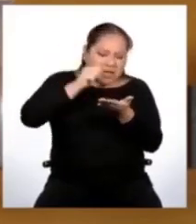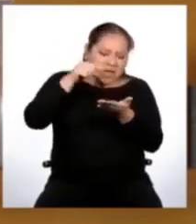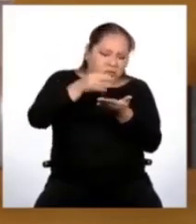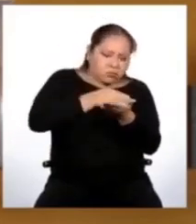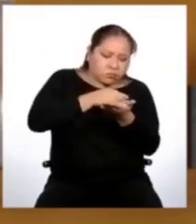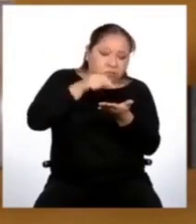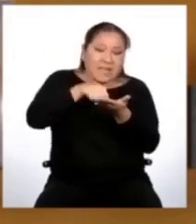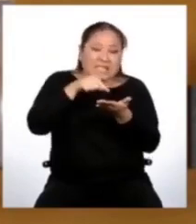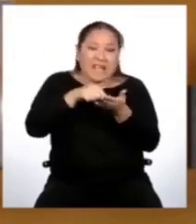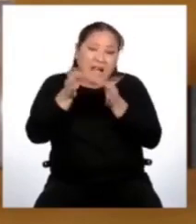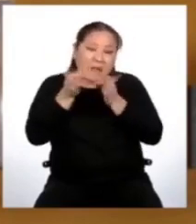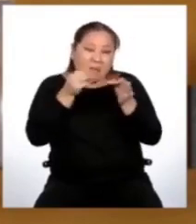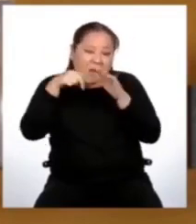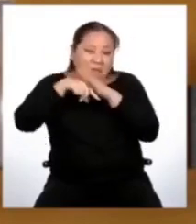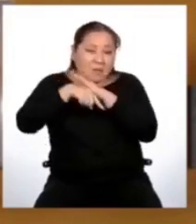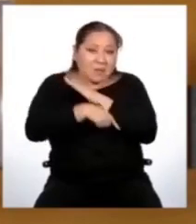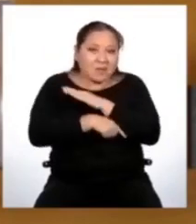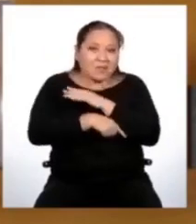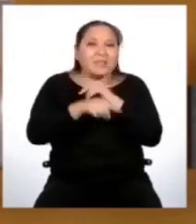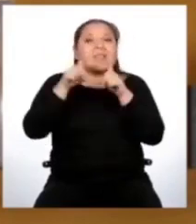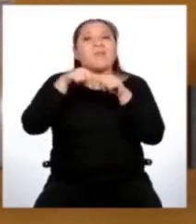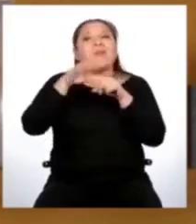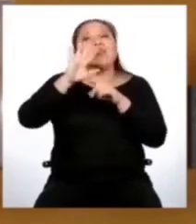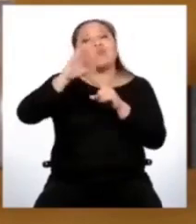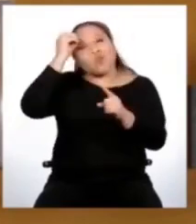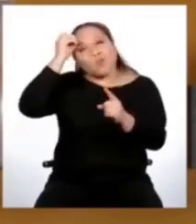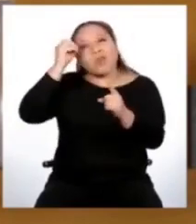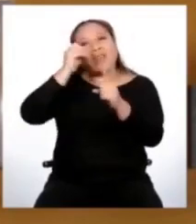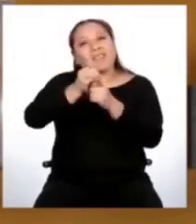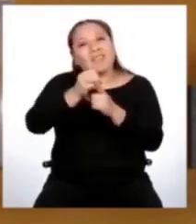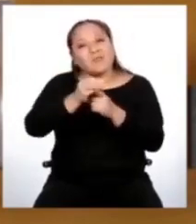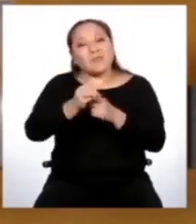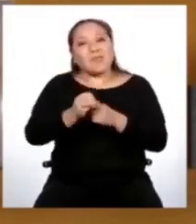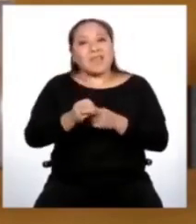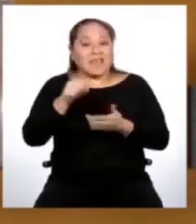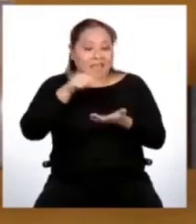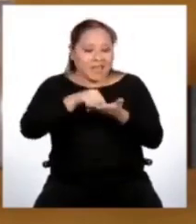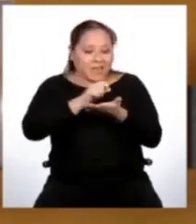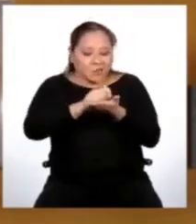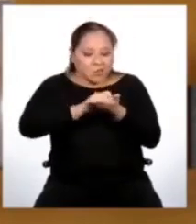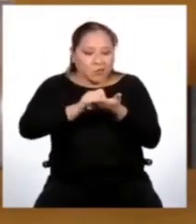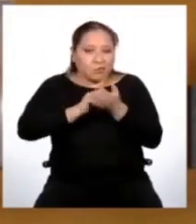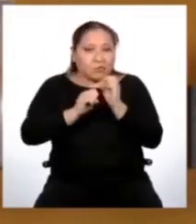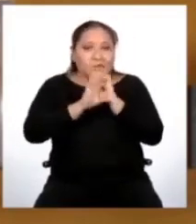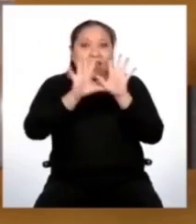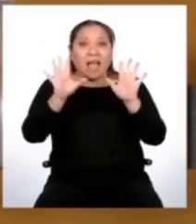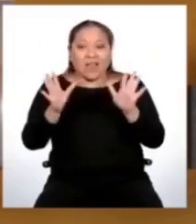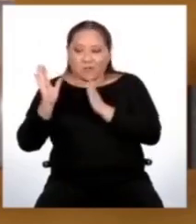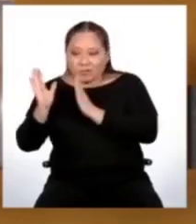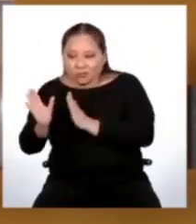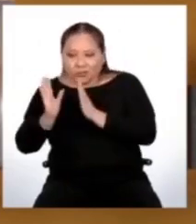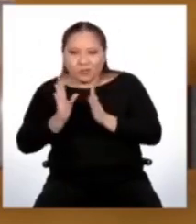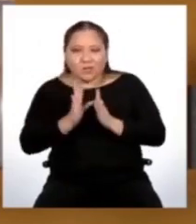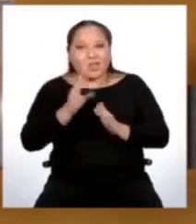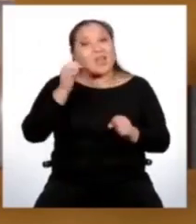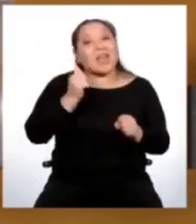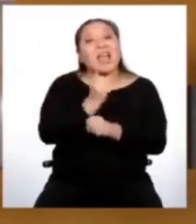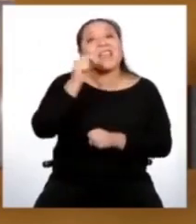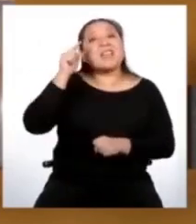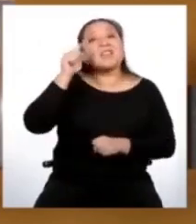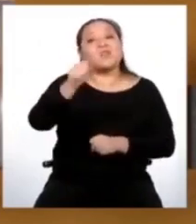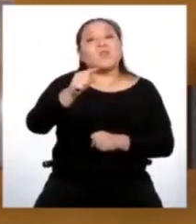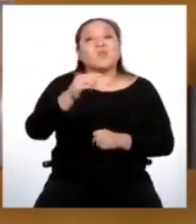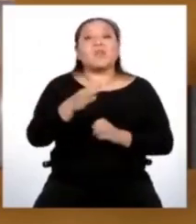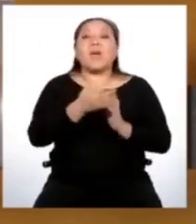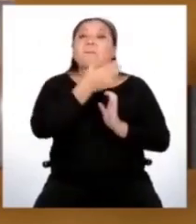otras, todo en función a tu propósito. Al final, gana el texto, pues será claro y ordenado, y ganas tú, porque